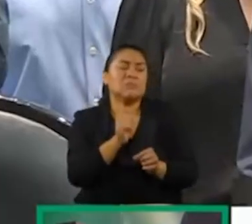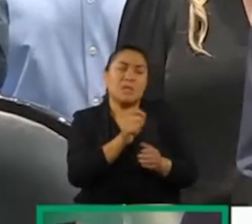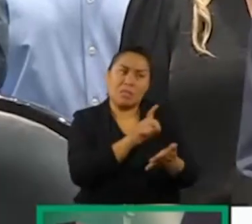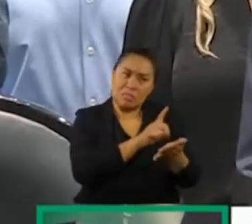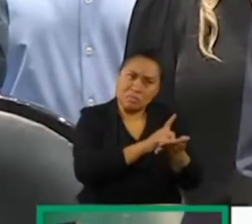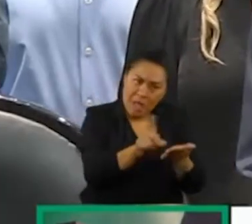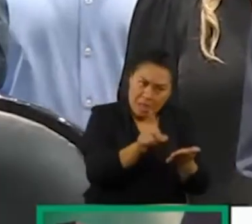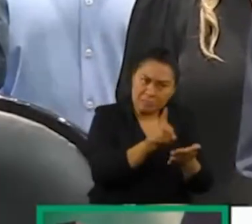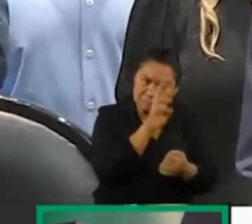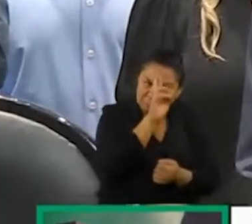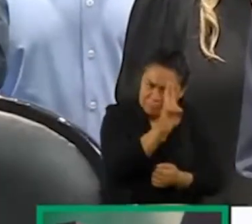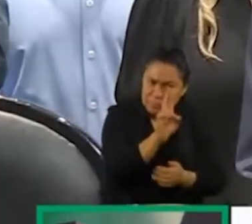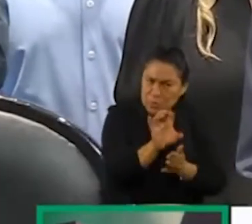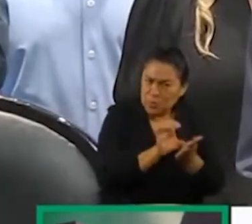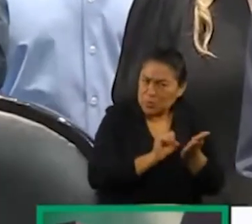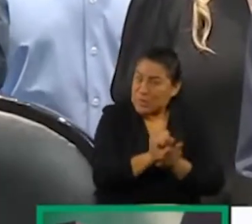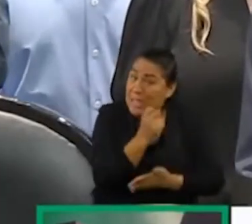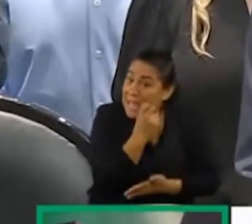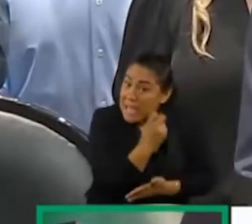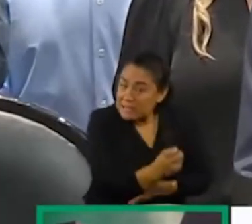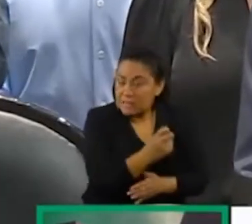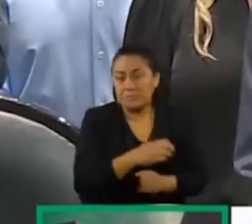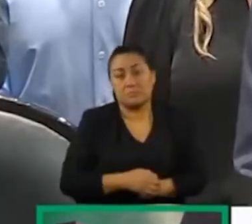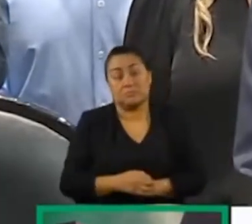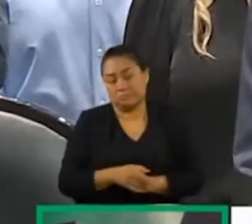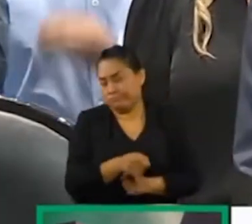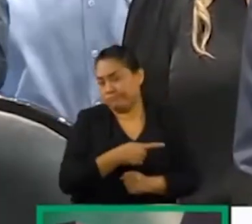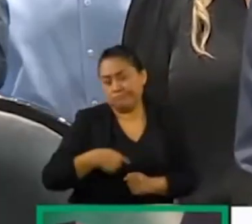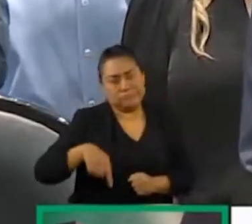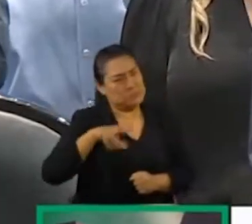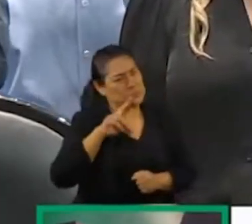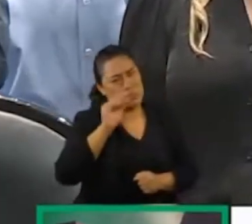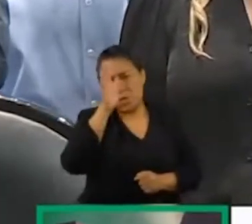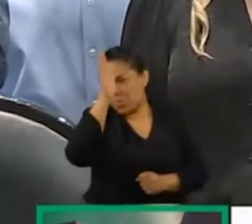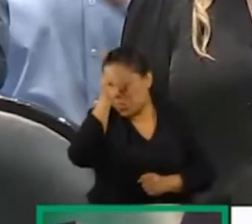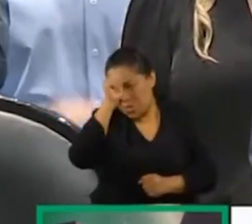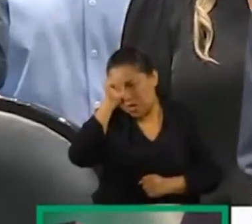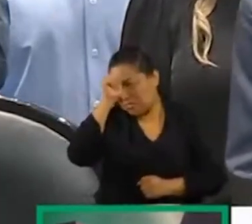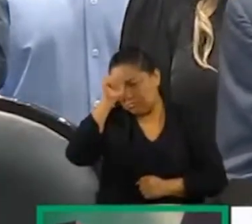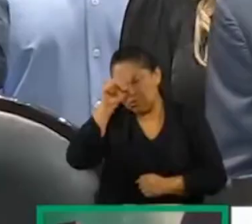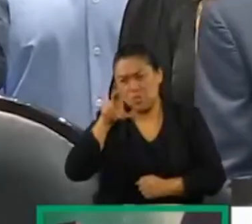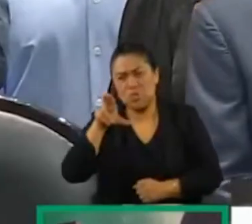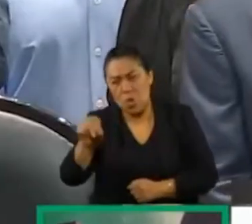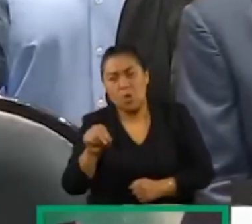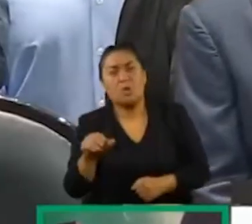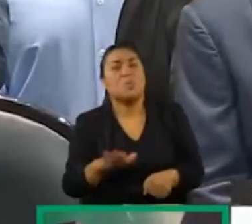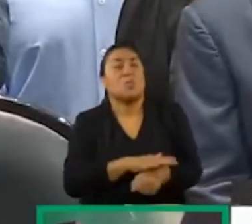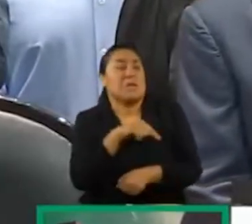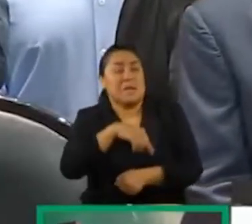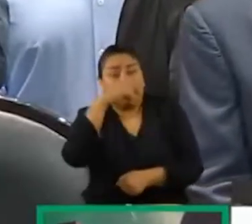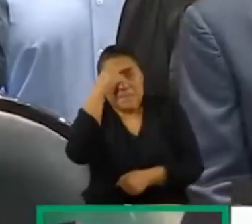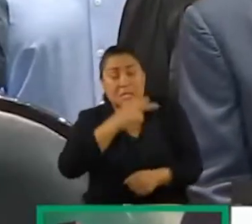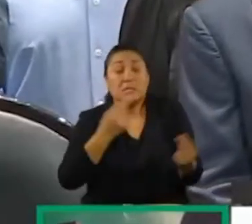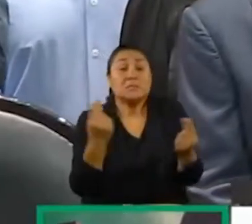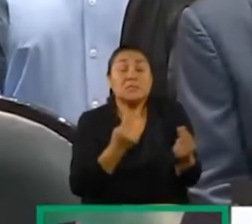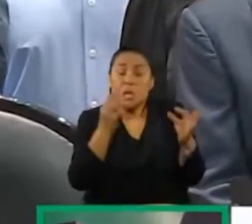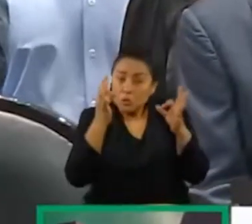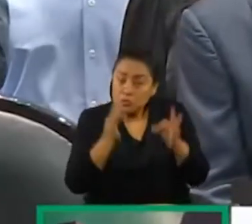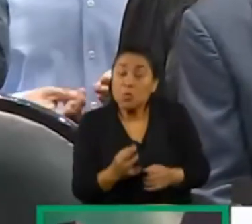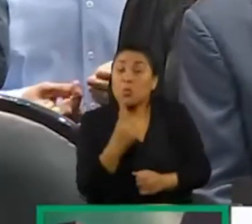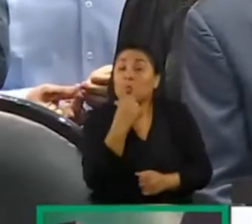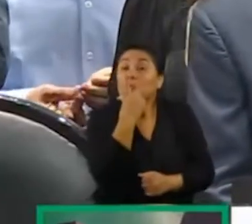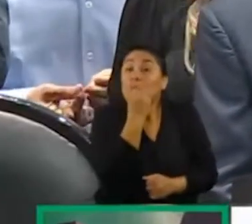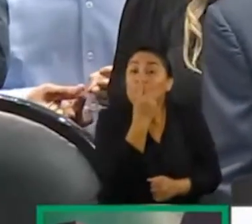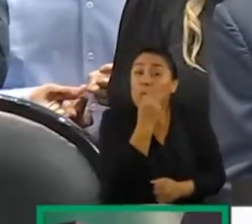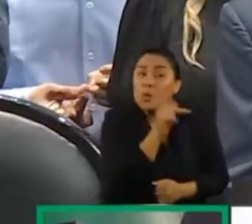Constitución. Vamos en contra porque México necesita policías civiles